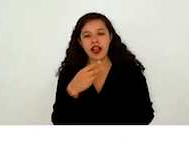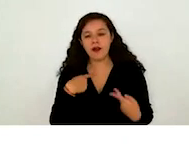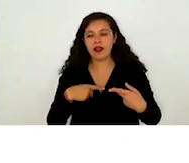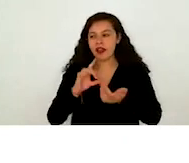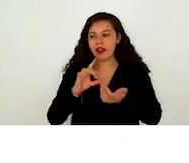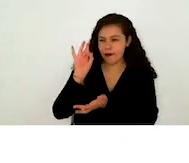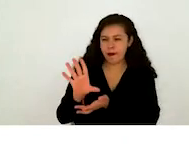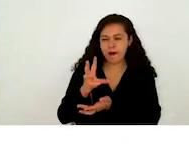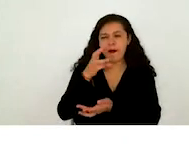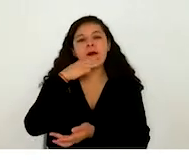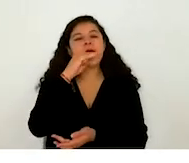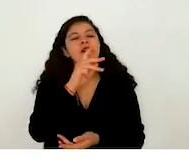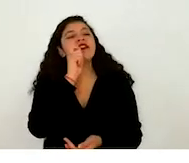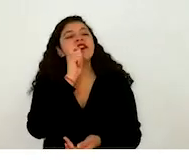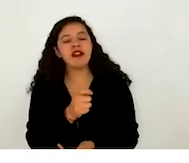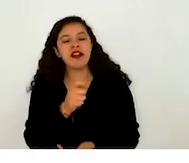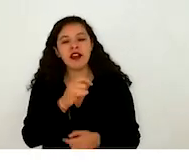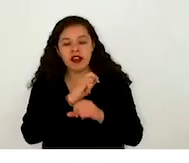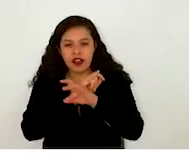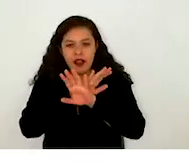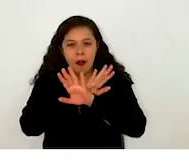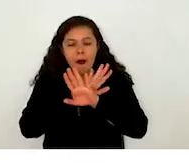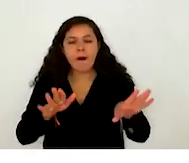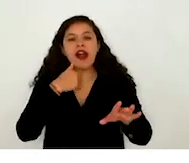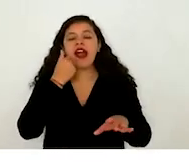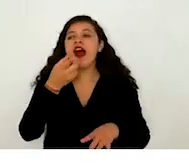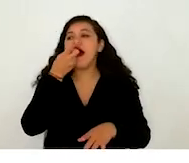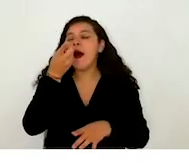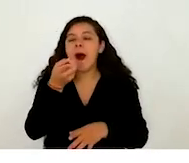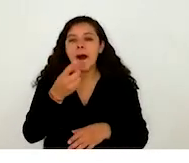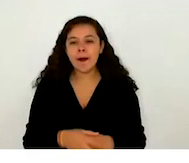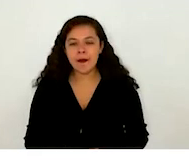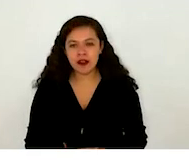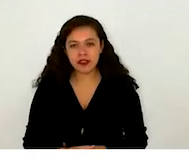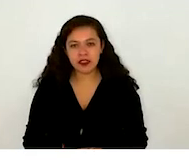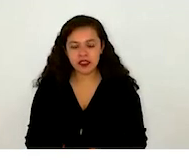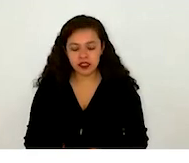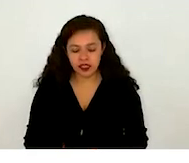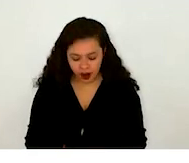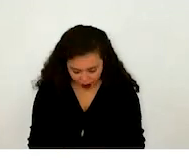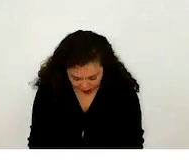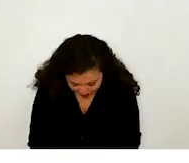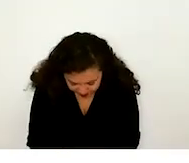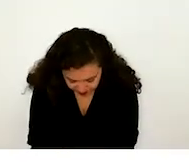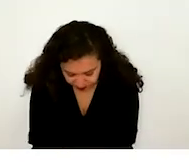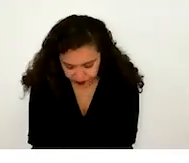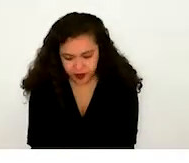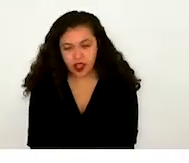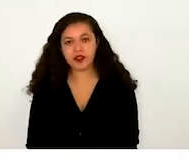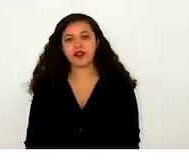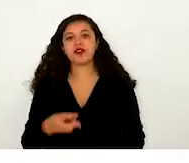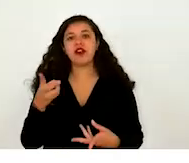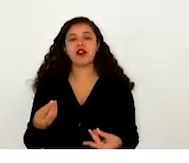es la información que transmite en lo que se quiere decir es aquí donde muchos de nosotros podríamos